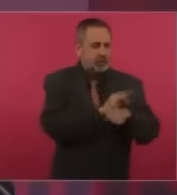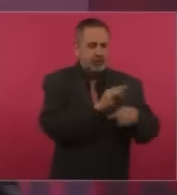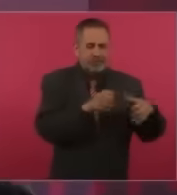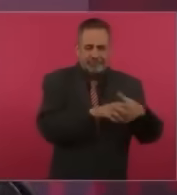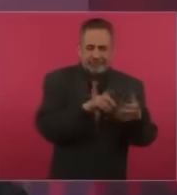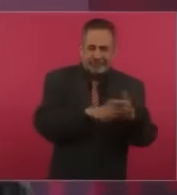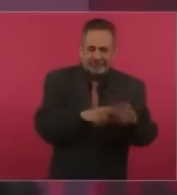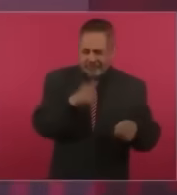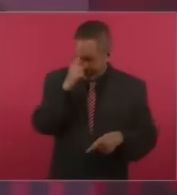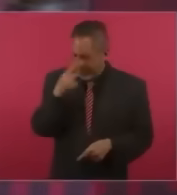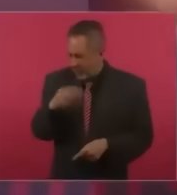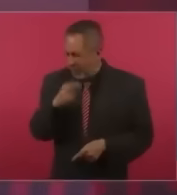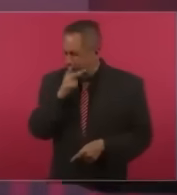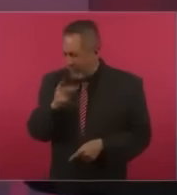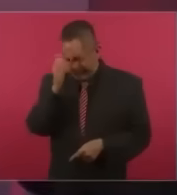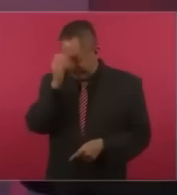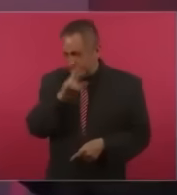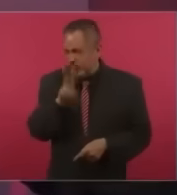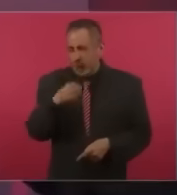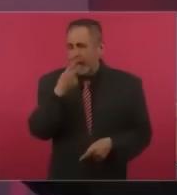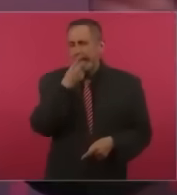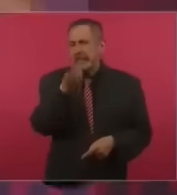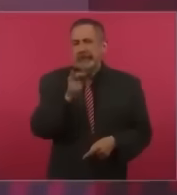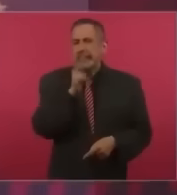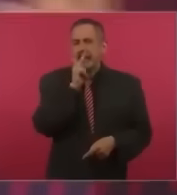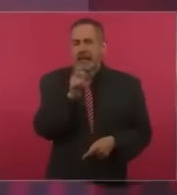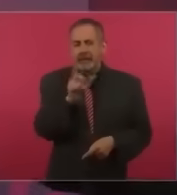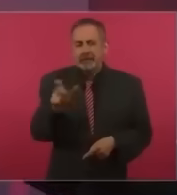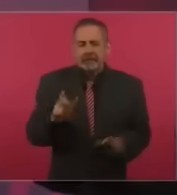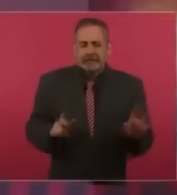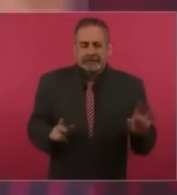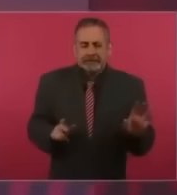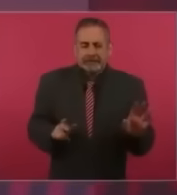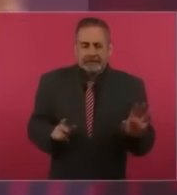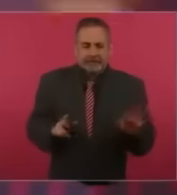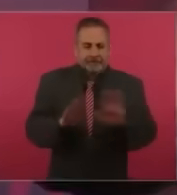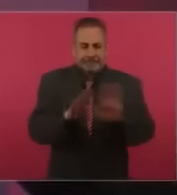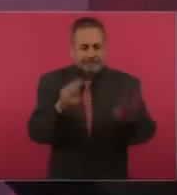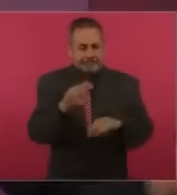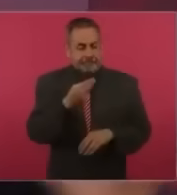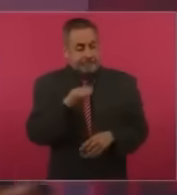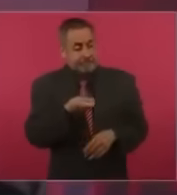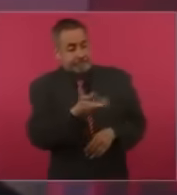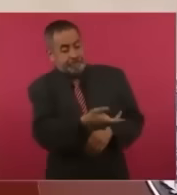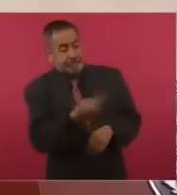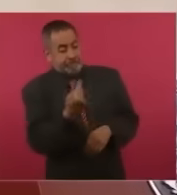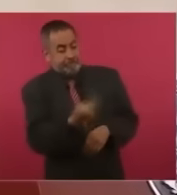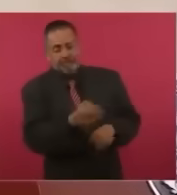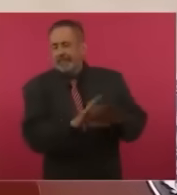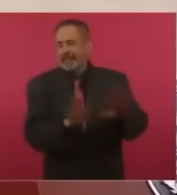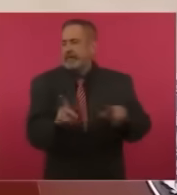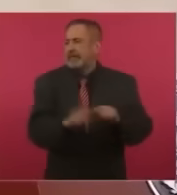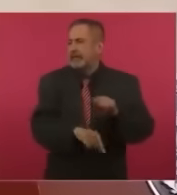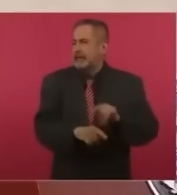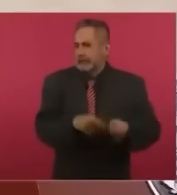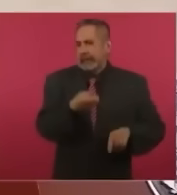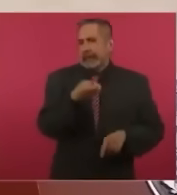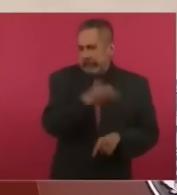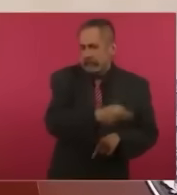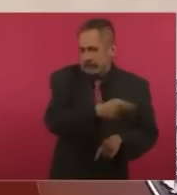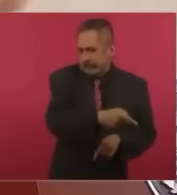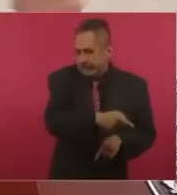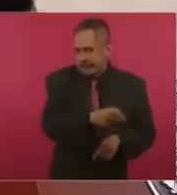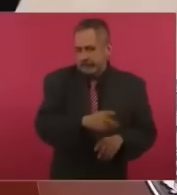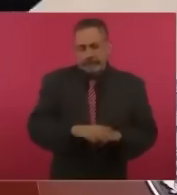ebrar de filiación centrista los últimos presidentes de Morena la empresaria jul polski y el itamita Mario Delgado No